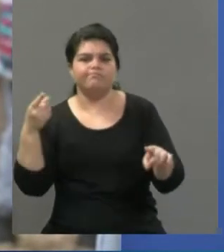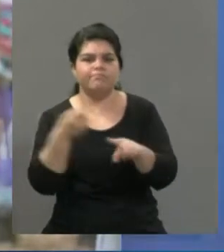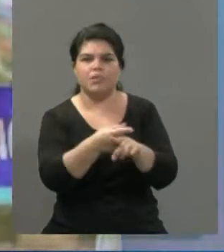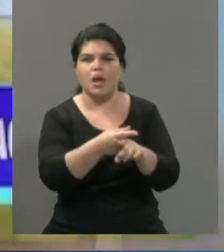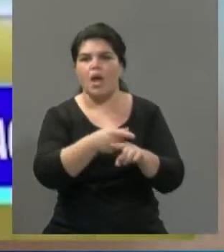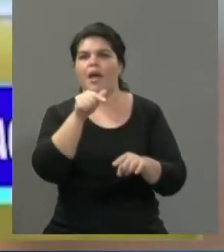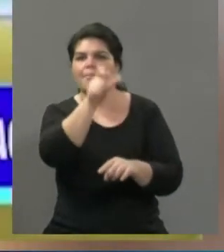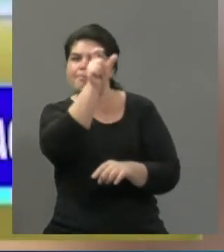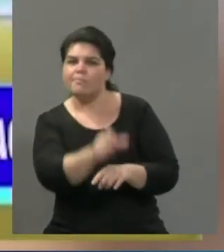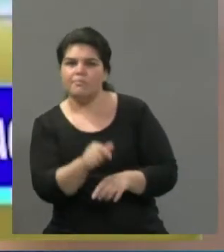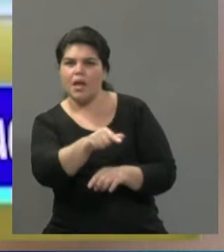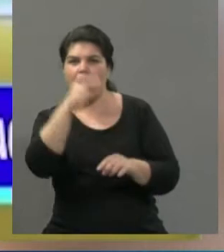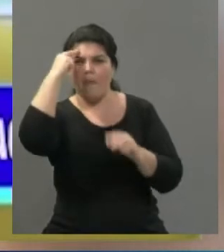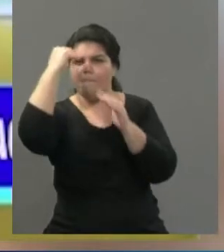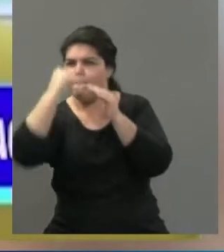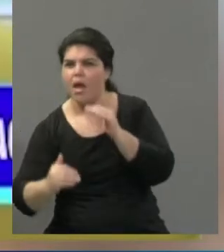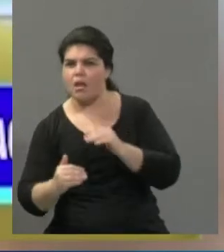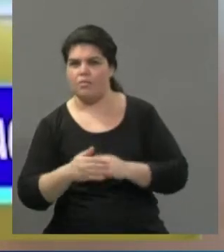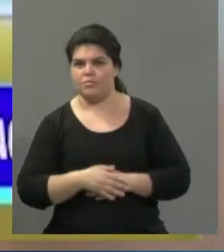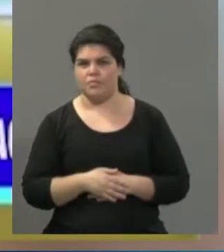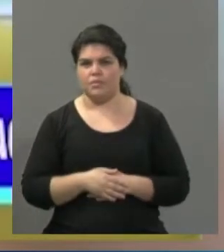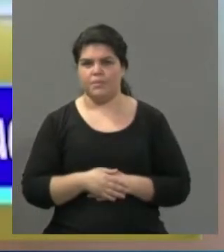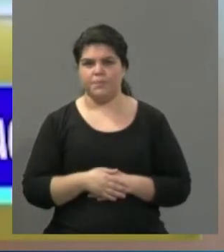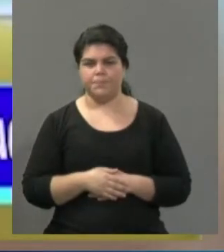ejercer, de hacer política, su capacidad de pensar.